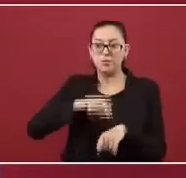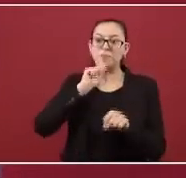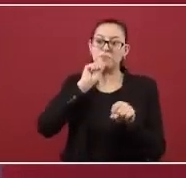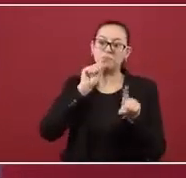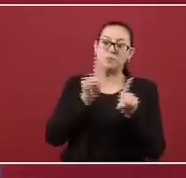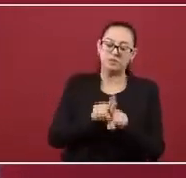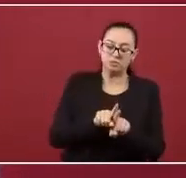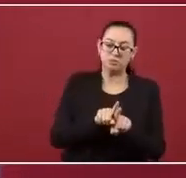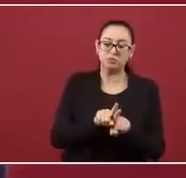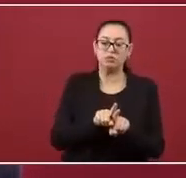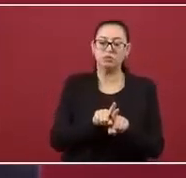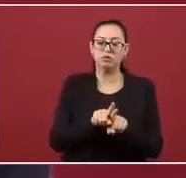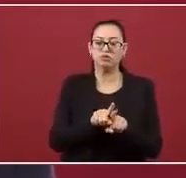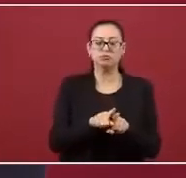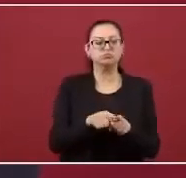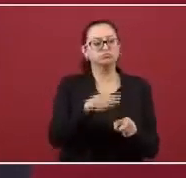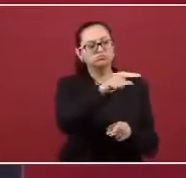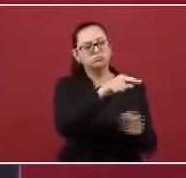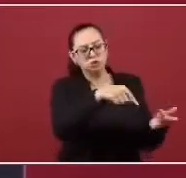Nación, a un